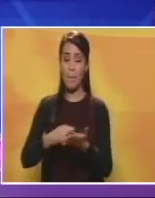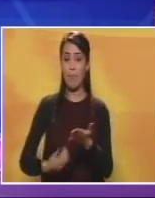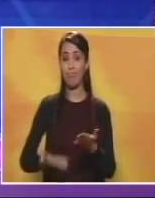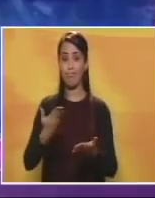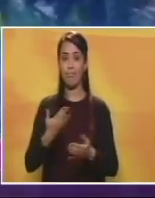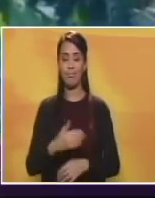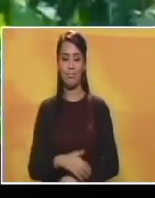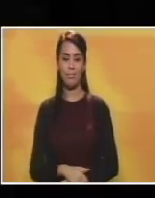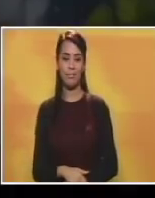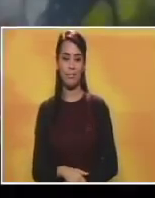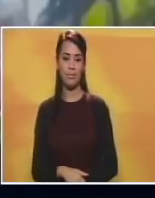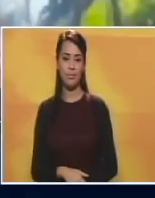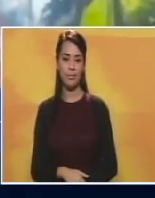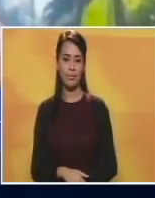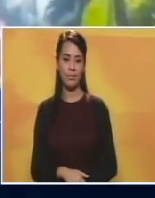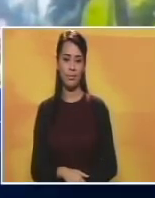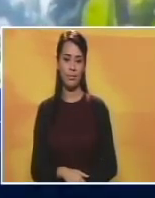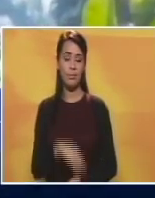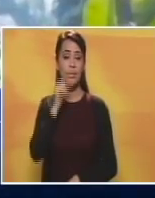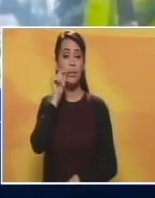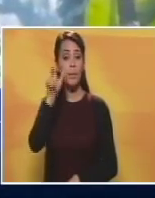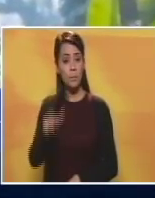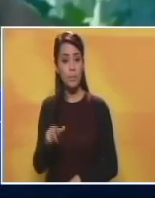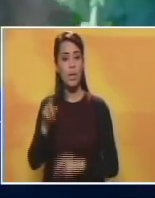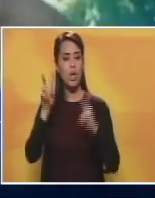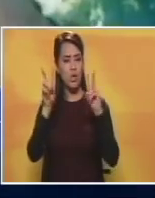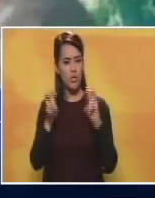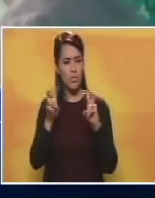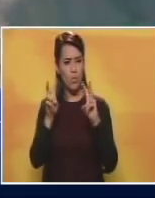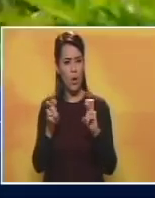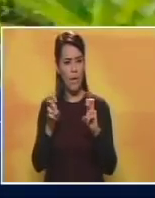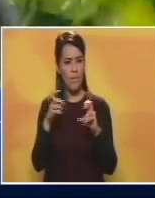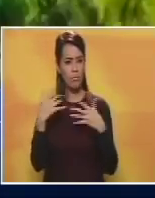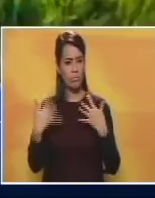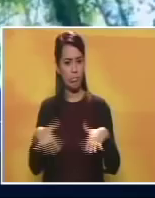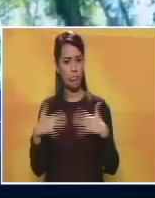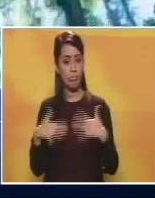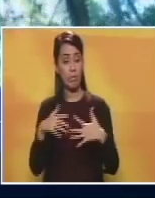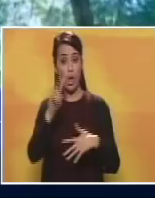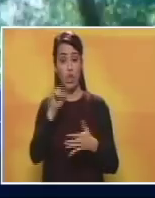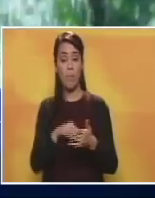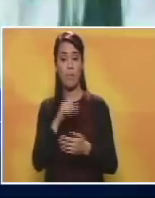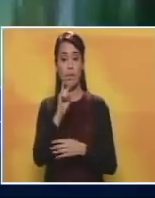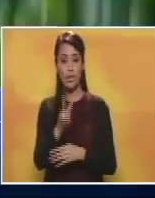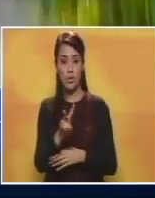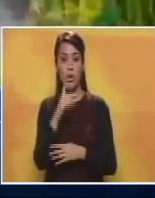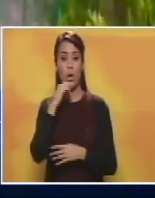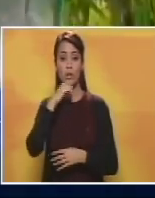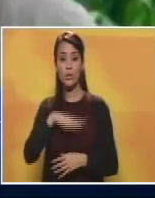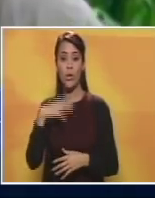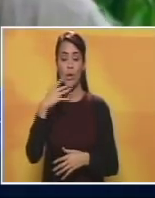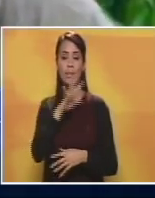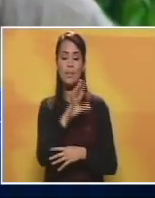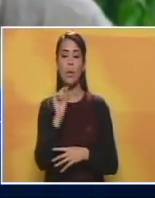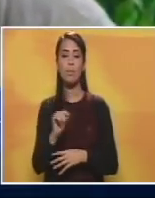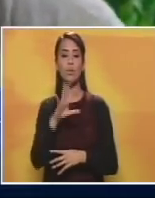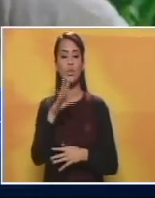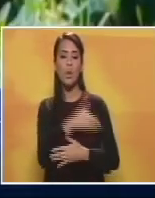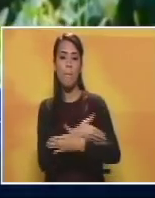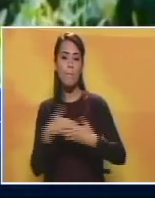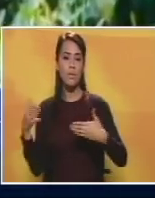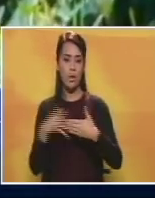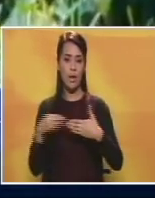Hollywood. Dwayne Johnson rompió un nuevo récord en la industria, luego que en el 2002 hiciera historia al recibir $5.5